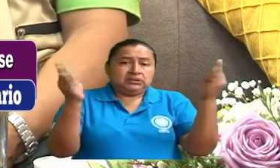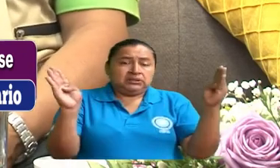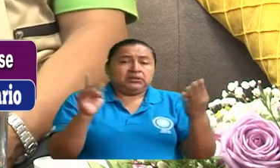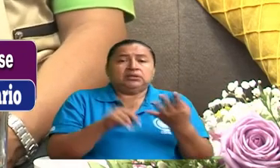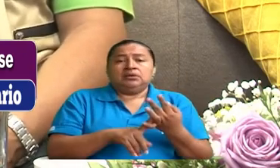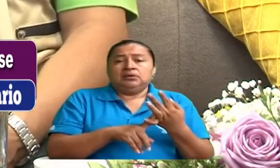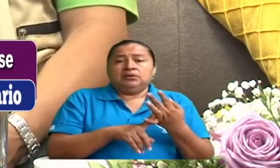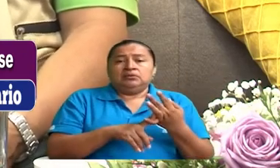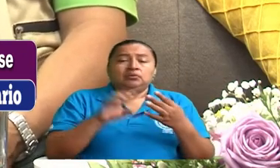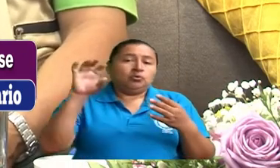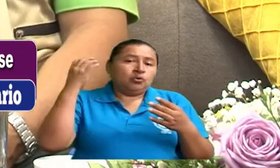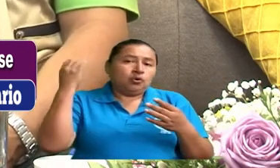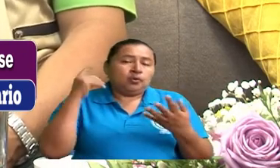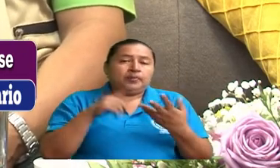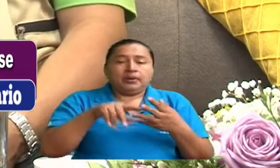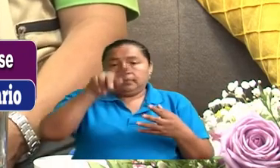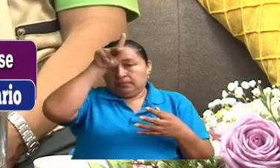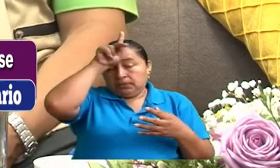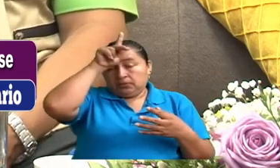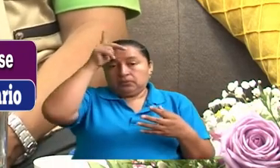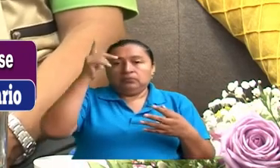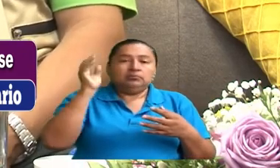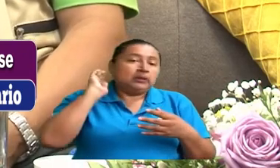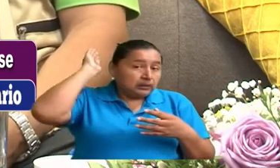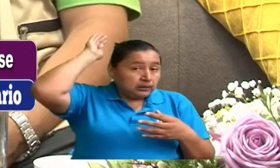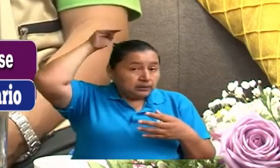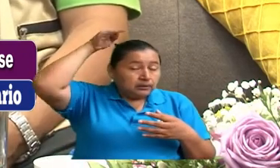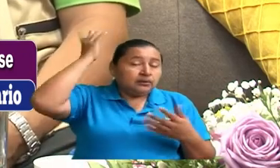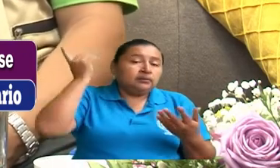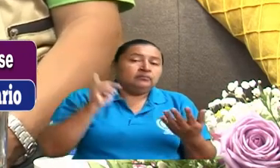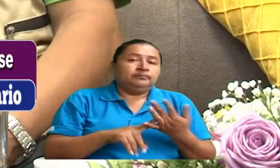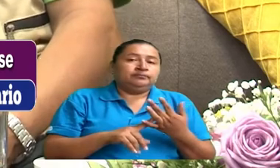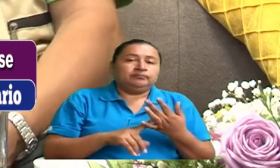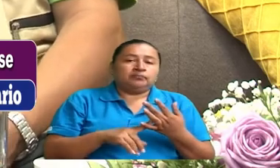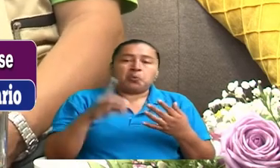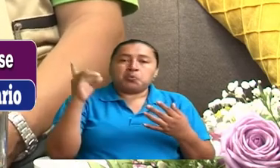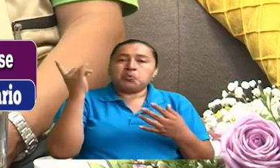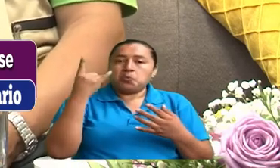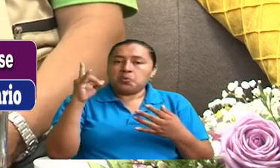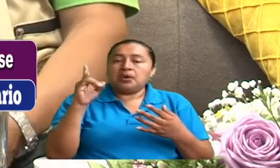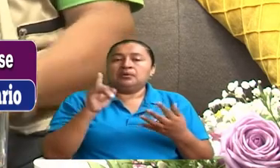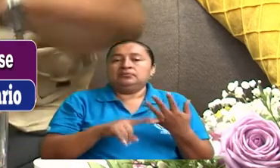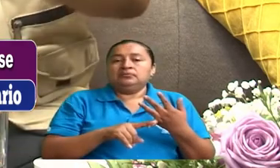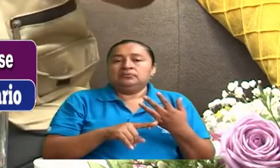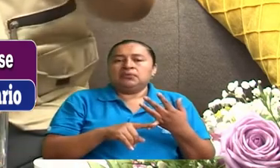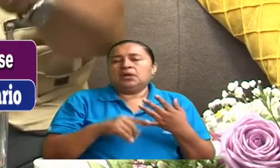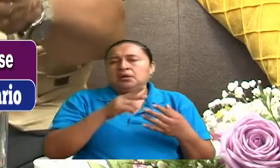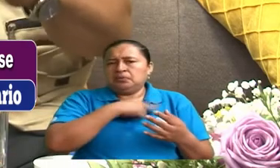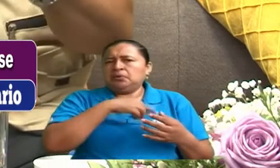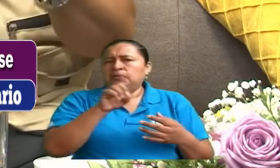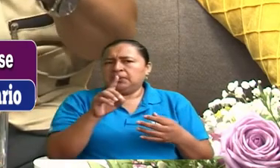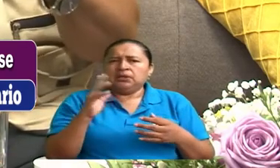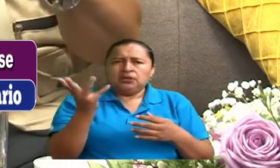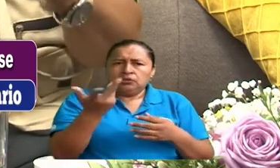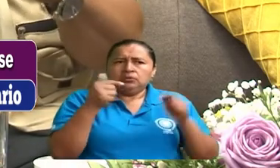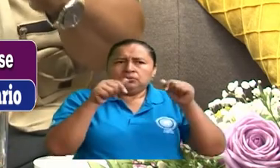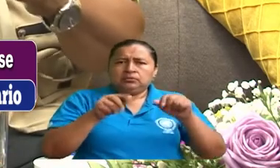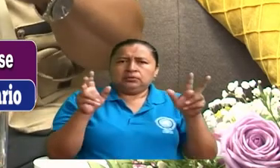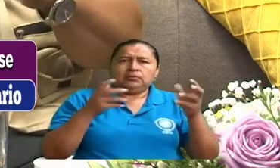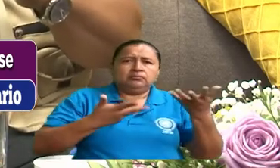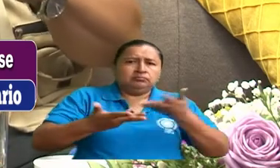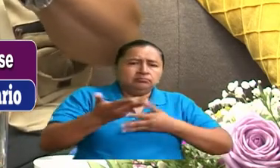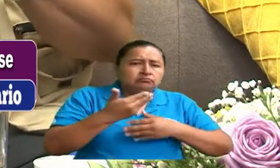¿verdad?, en Colombia, en Perú, en Argentina, ya en Uruguay, ya en Dominicana, pues todo esto lo